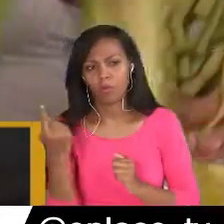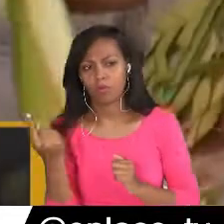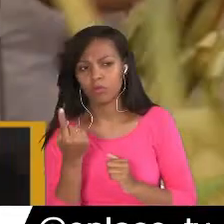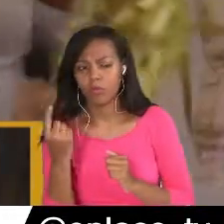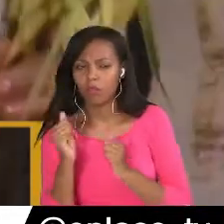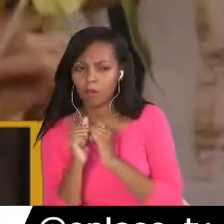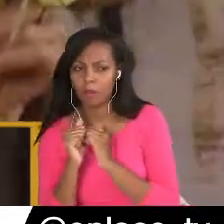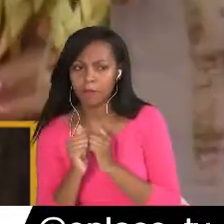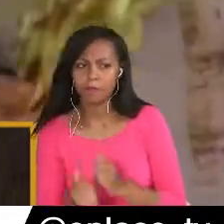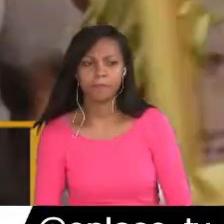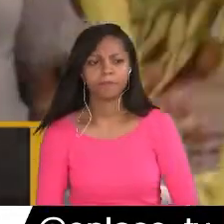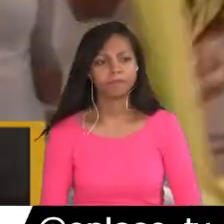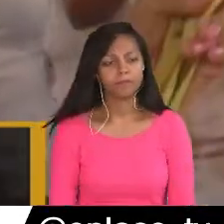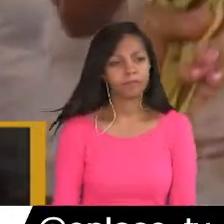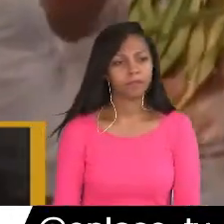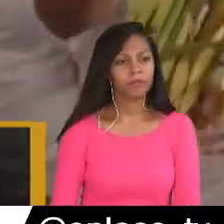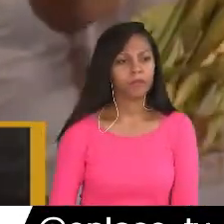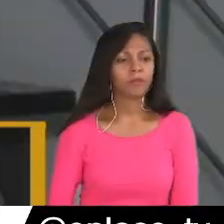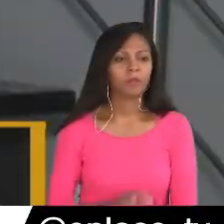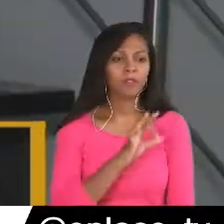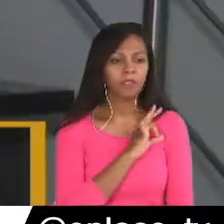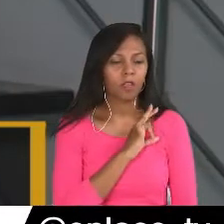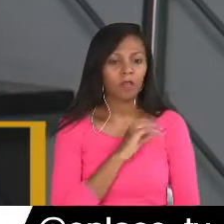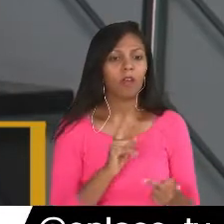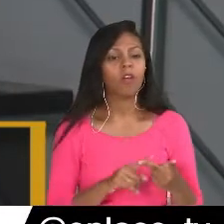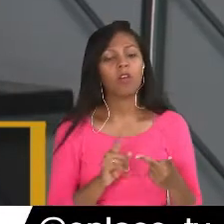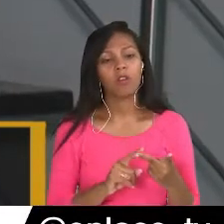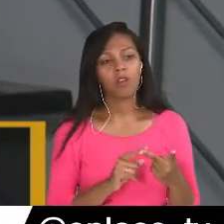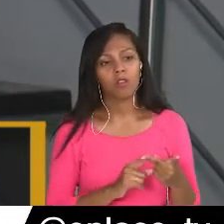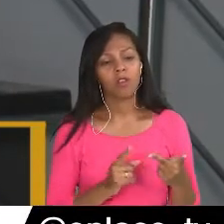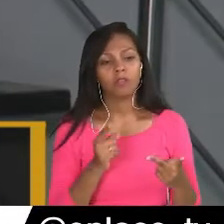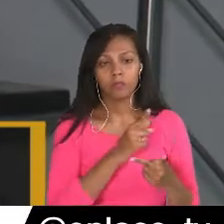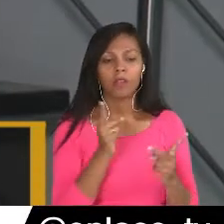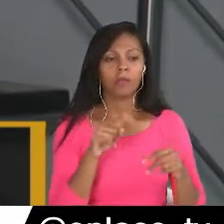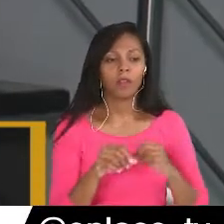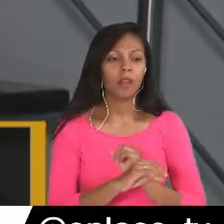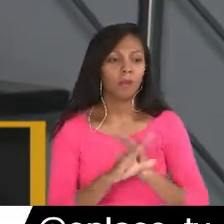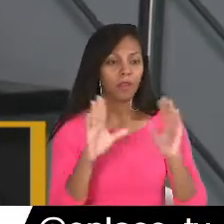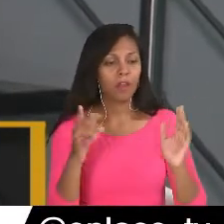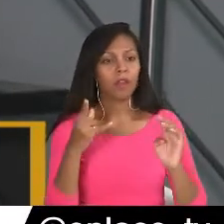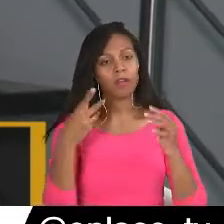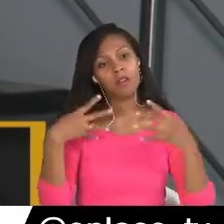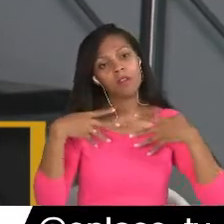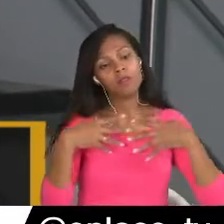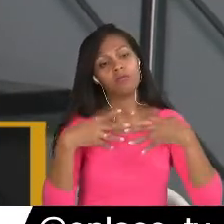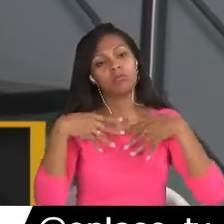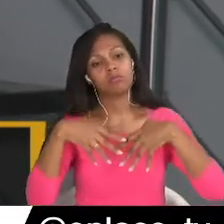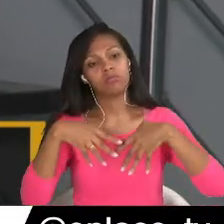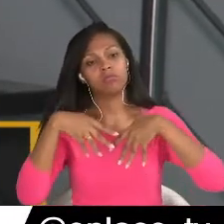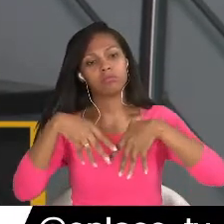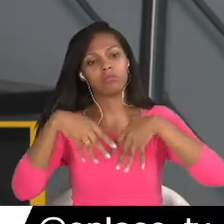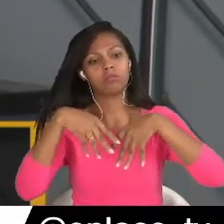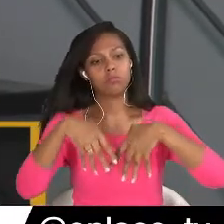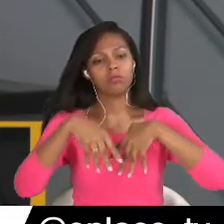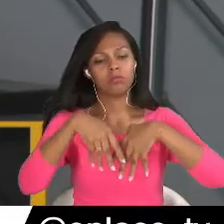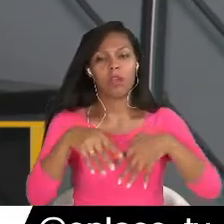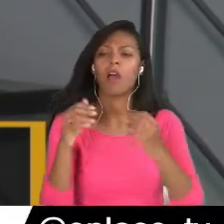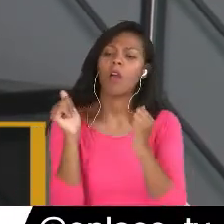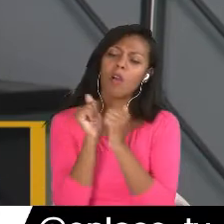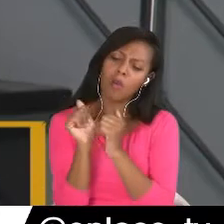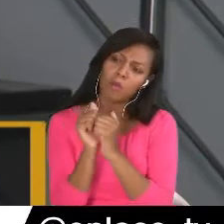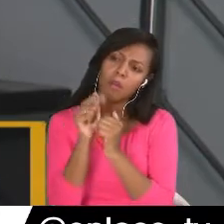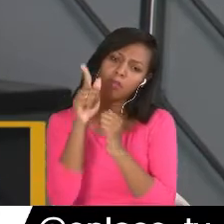Sábado de Gloria y Resurrección cierran la Semana Mayor. Y el sábado en la mañana celebramos la procesión de la soledad, acompañar a María en la soledad,